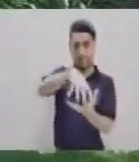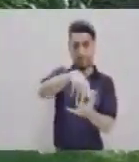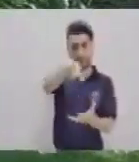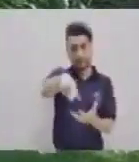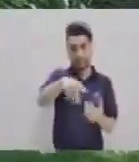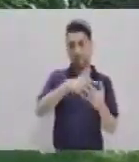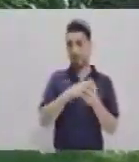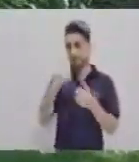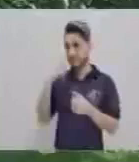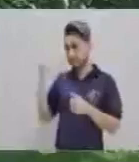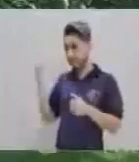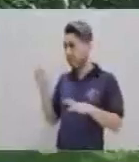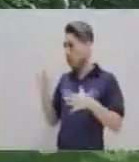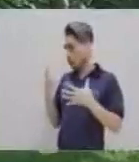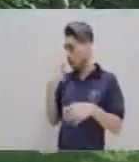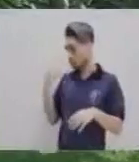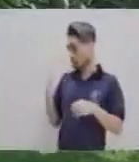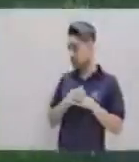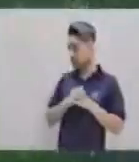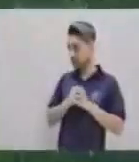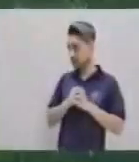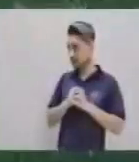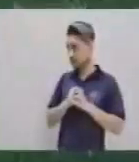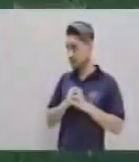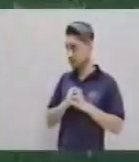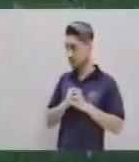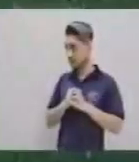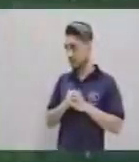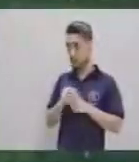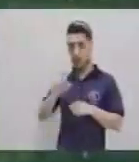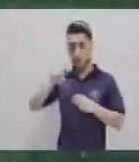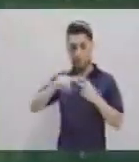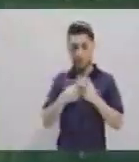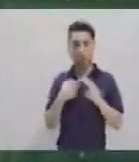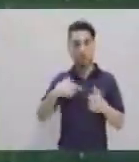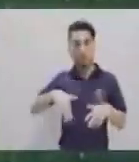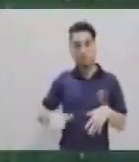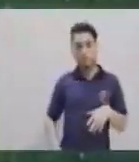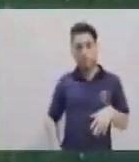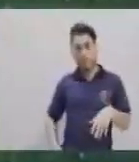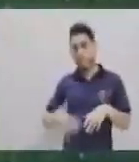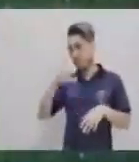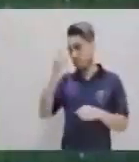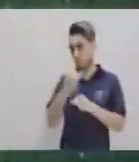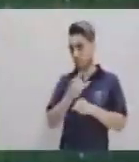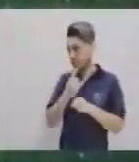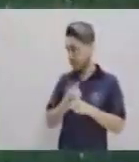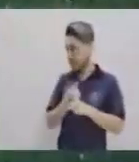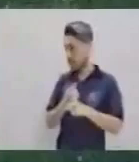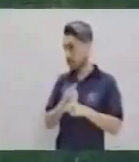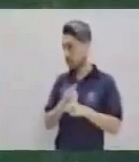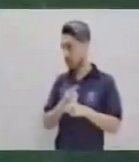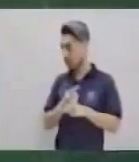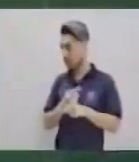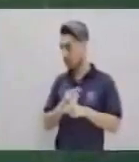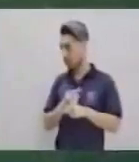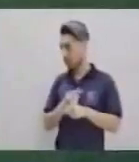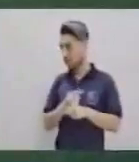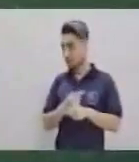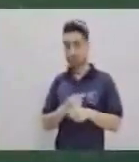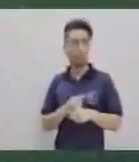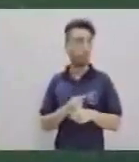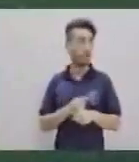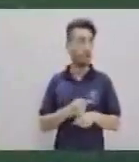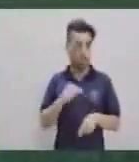tapadera. Vamos a hacerlo despacio. Hacemos pie dominante, 1, 2, 3. 1,